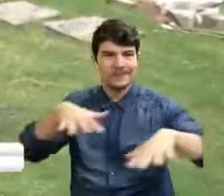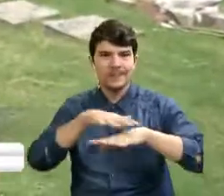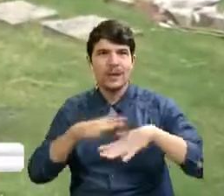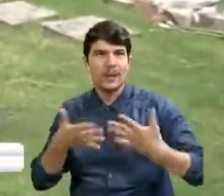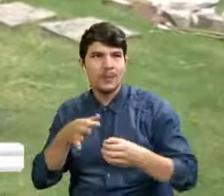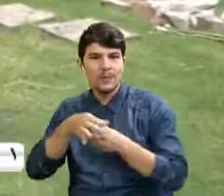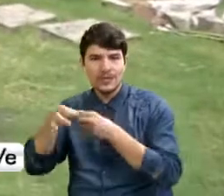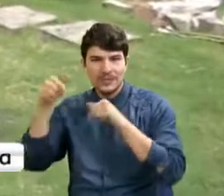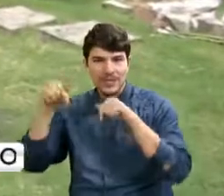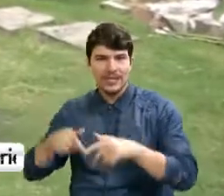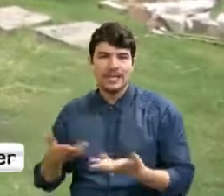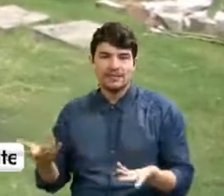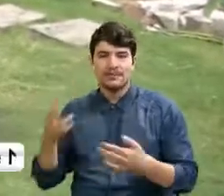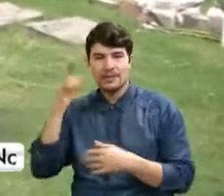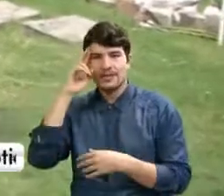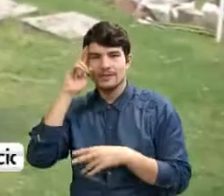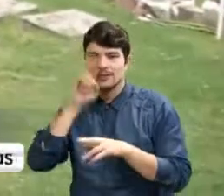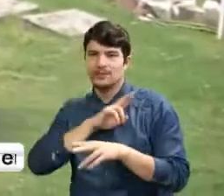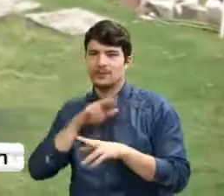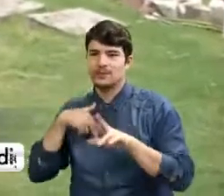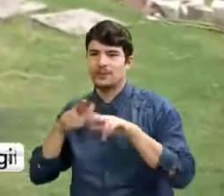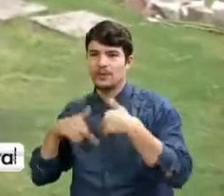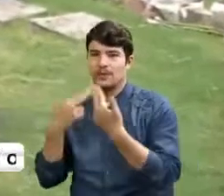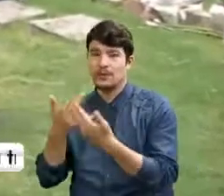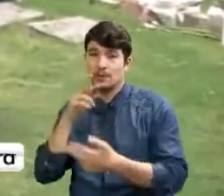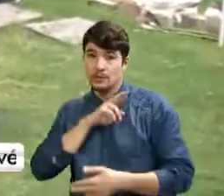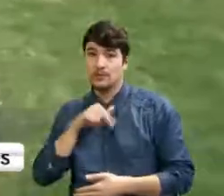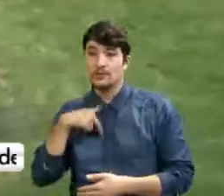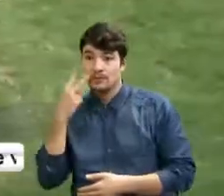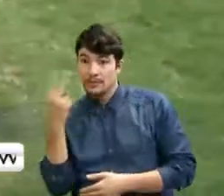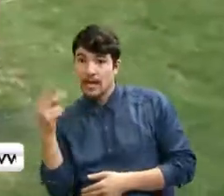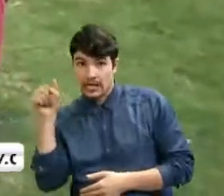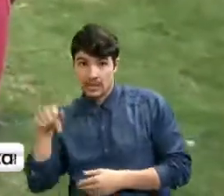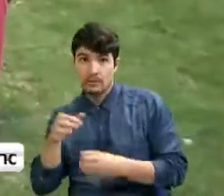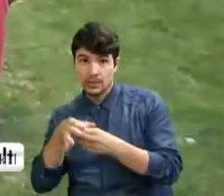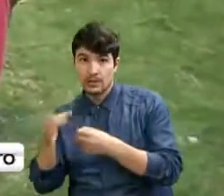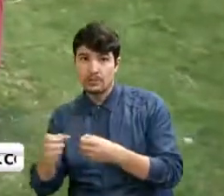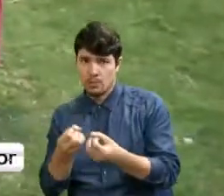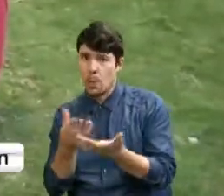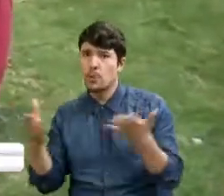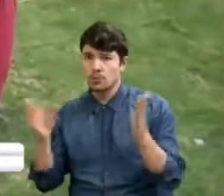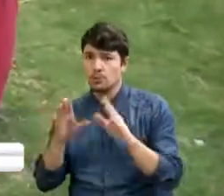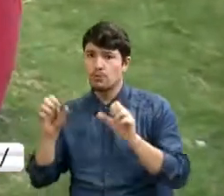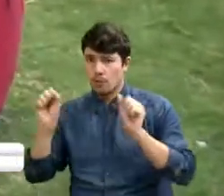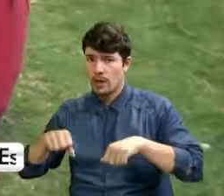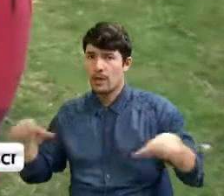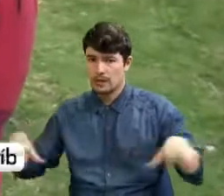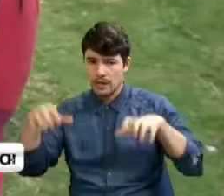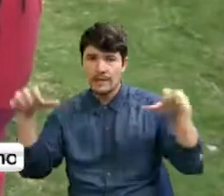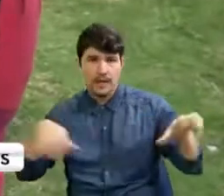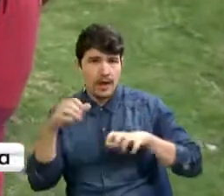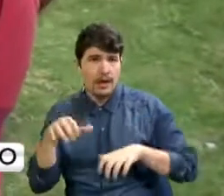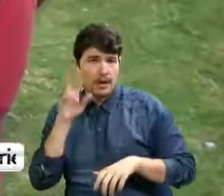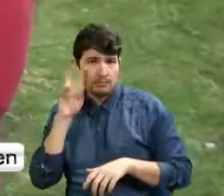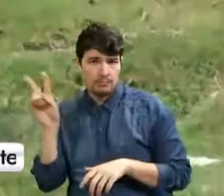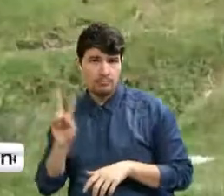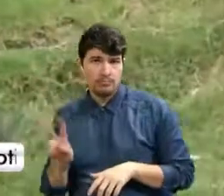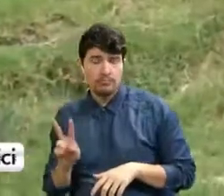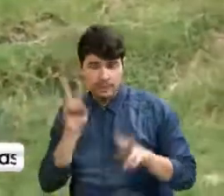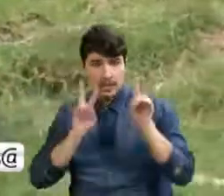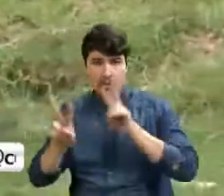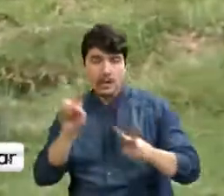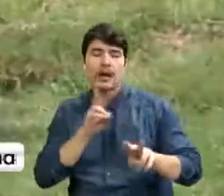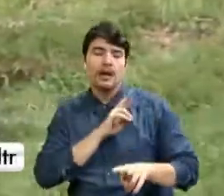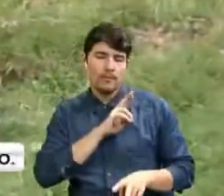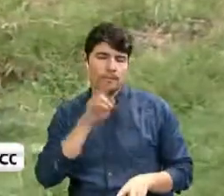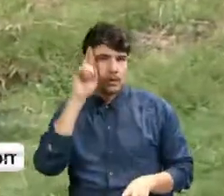a nuestro municipio. Encontramos mucho por hacer en Chinácota hoy en día y estamos en ese gran trabajo de organizar y poderle ofrecer